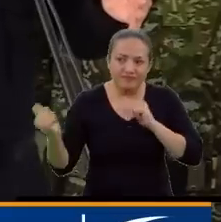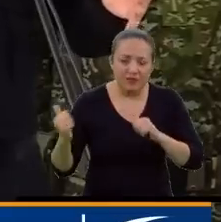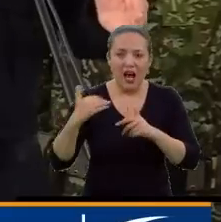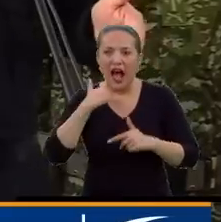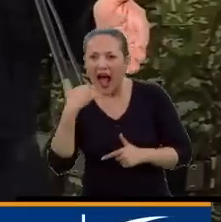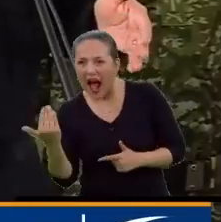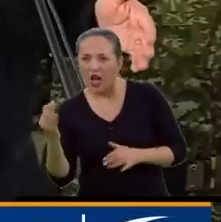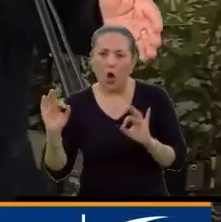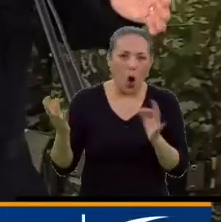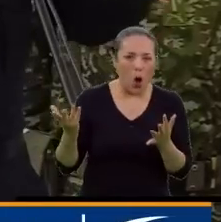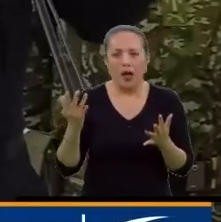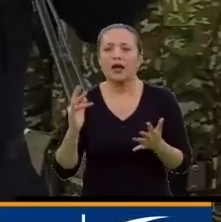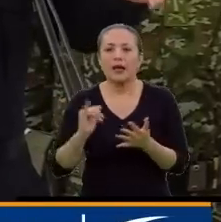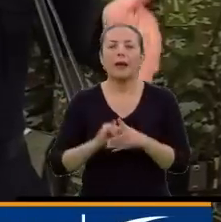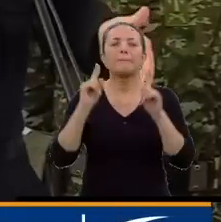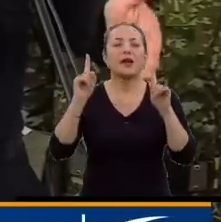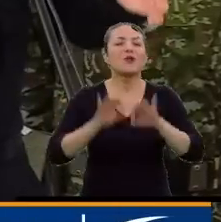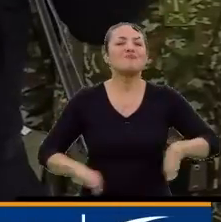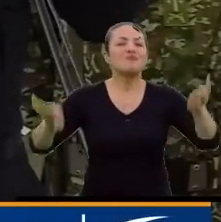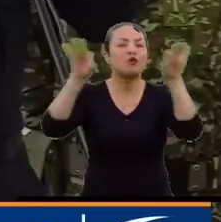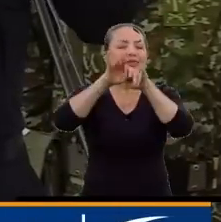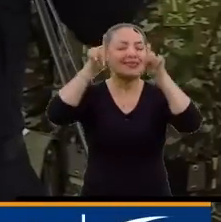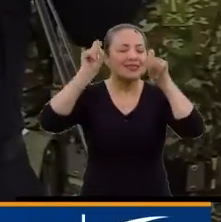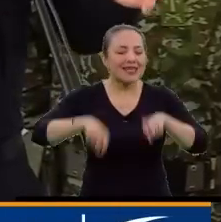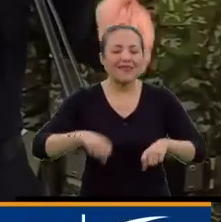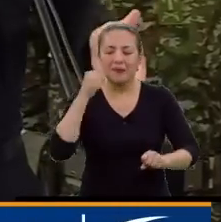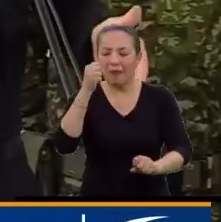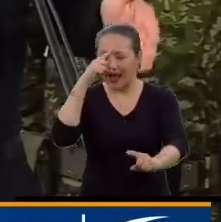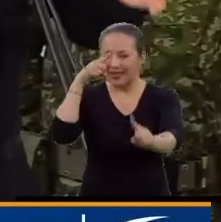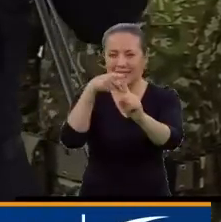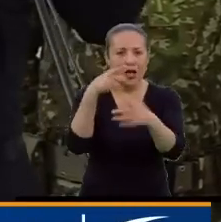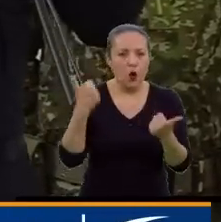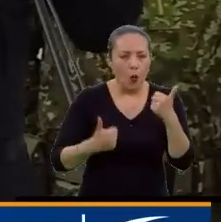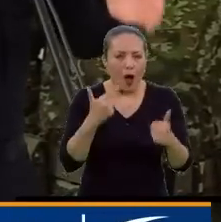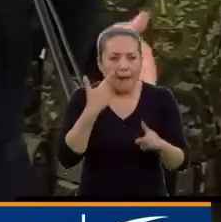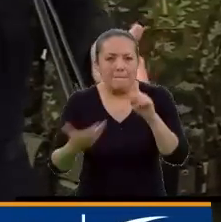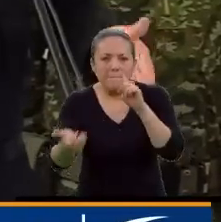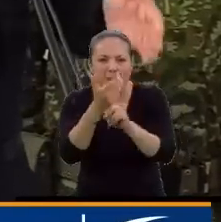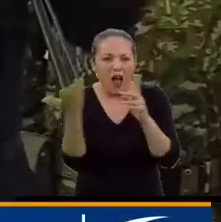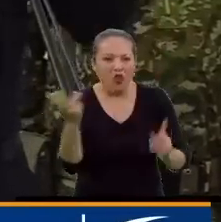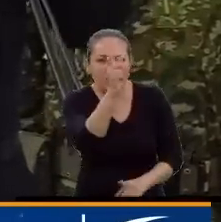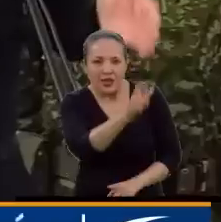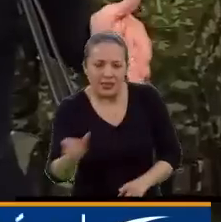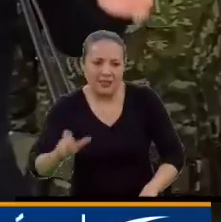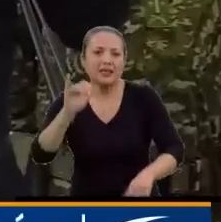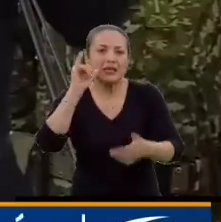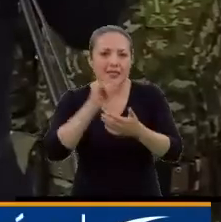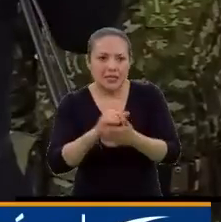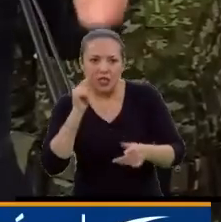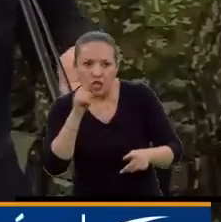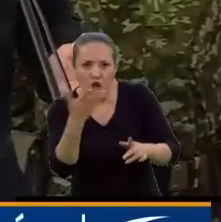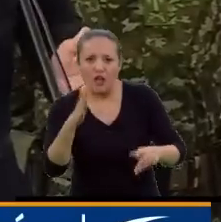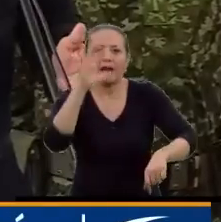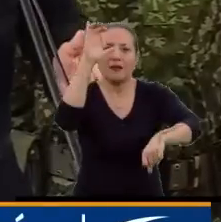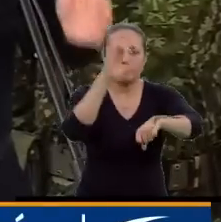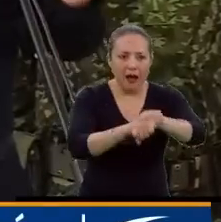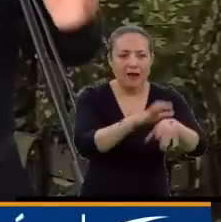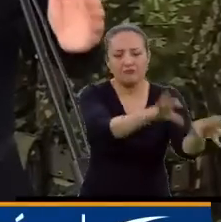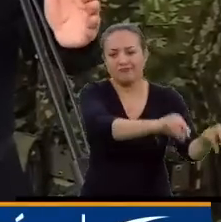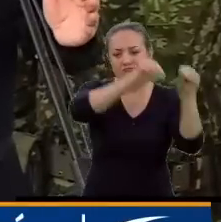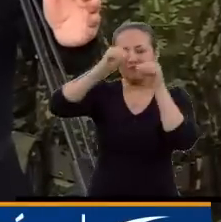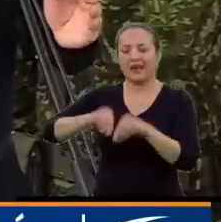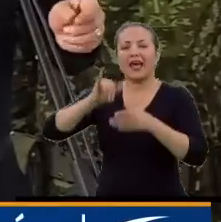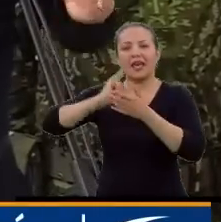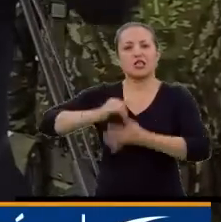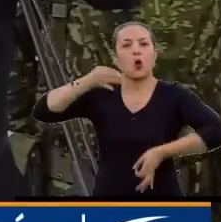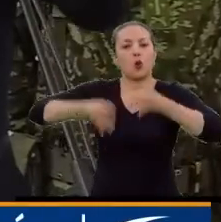resolver el caso, ubicar, individualizar, capturar y dejar a la disposición de la justicia a los